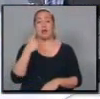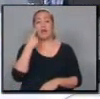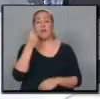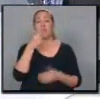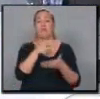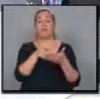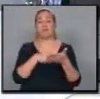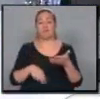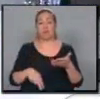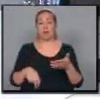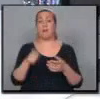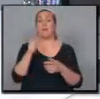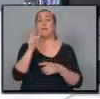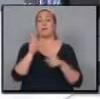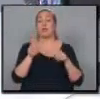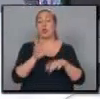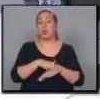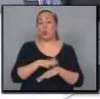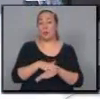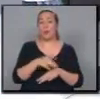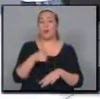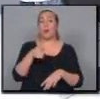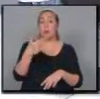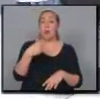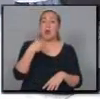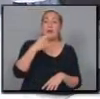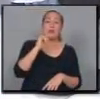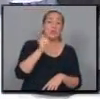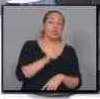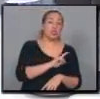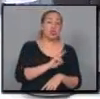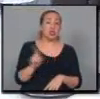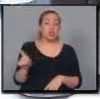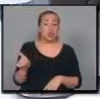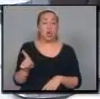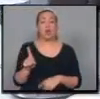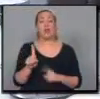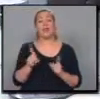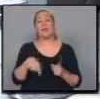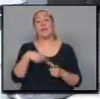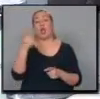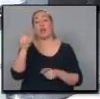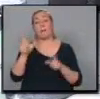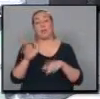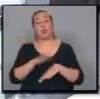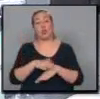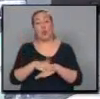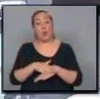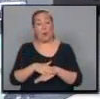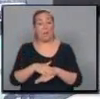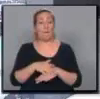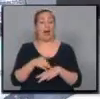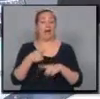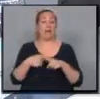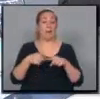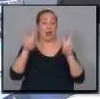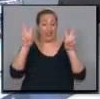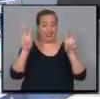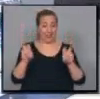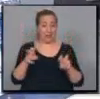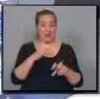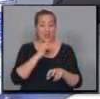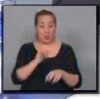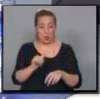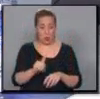los procesados. Ella va a tener la opción de hablar o no. También los otros procesados por el tema que se está juzgando, y que es